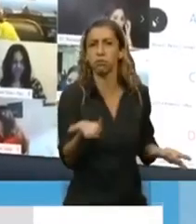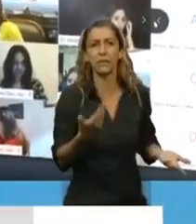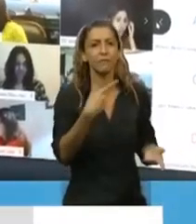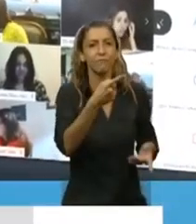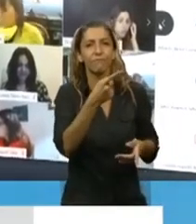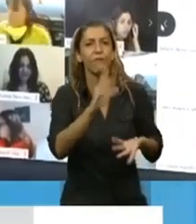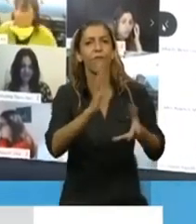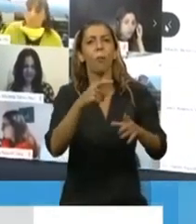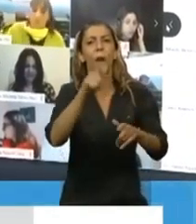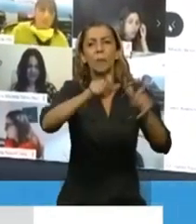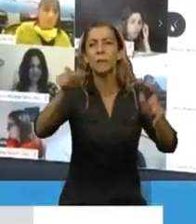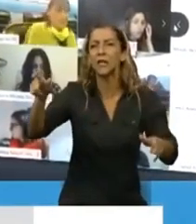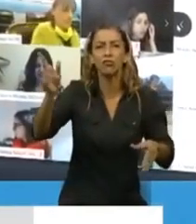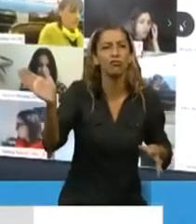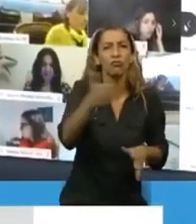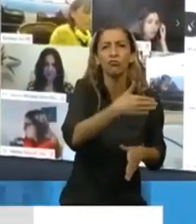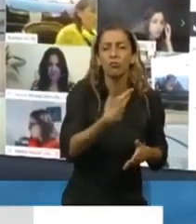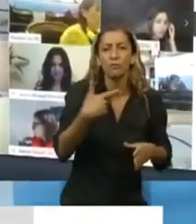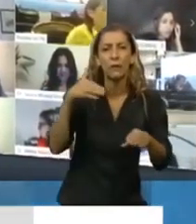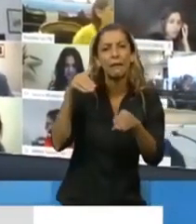del futuro.